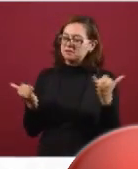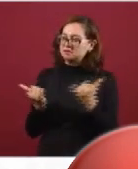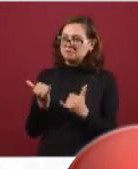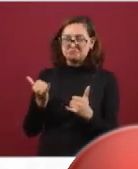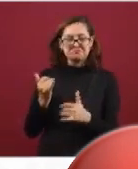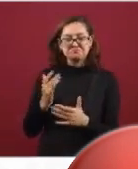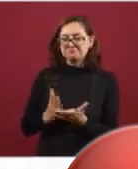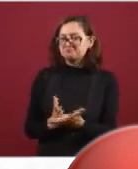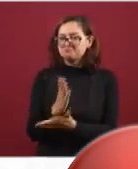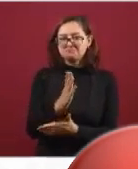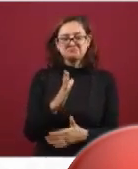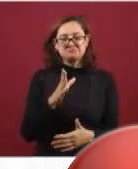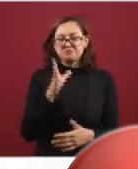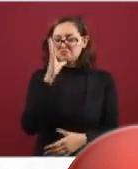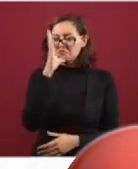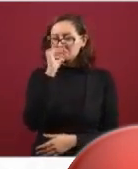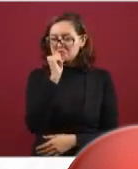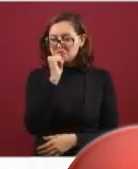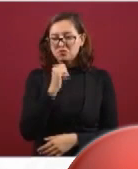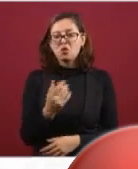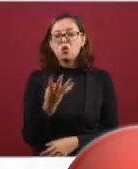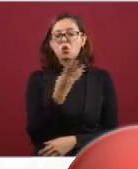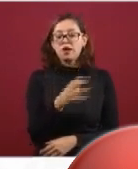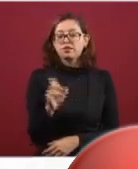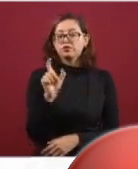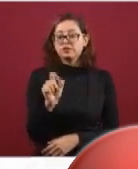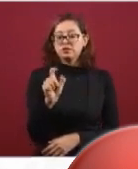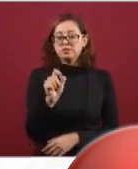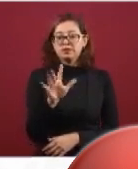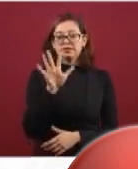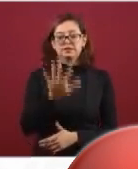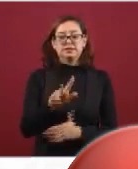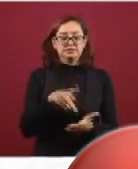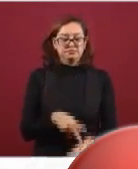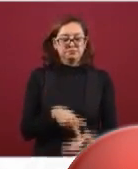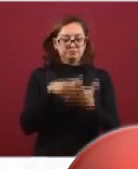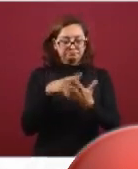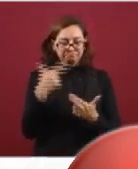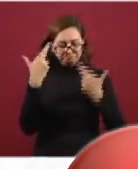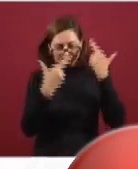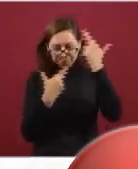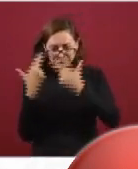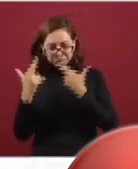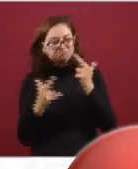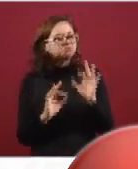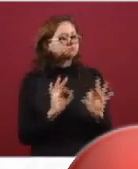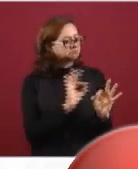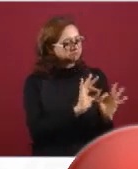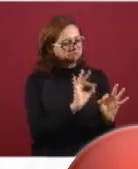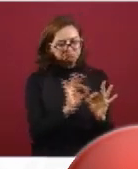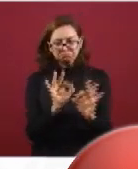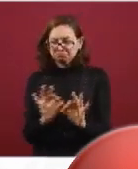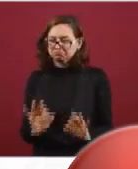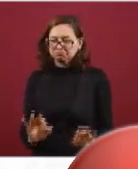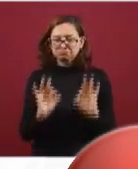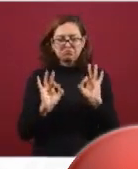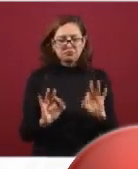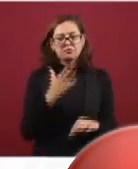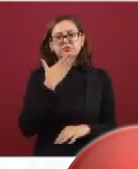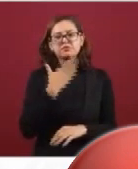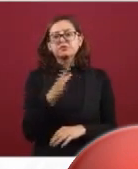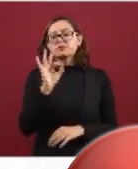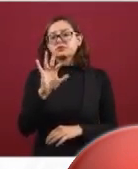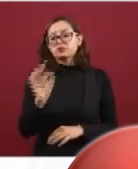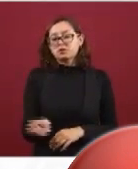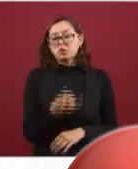verificación, 425 básculas verificadas, todas salieron bien calibradas, no hubo problemas,